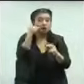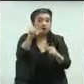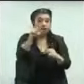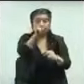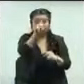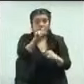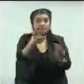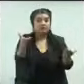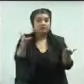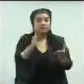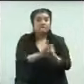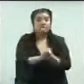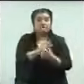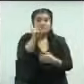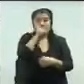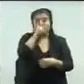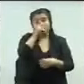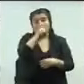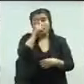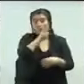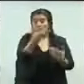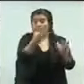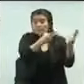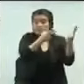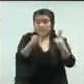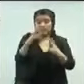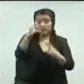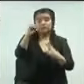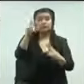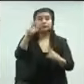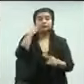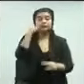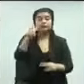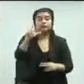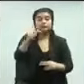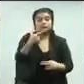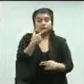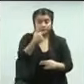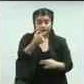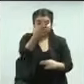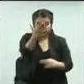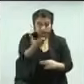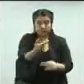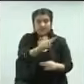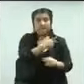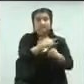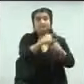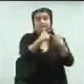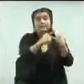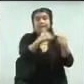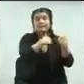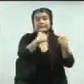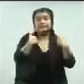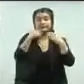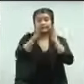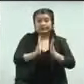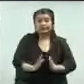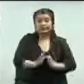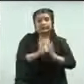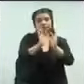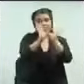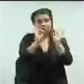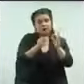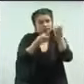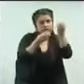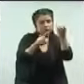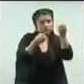No hay. No viene el de Covial. Entonces lo voy a decir a usted, viceministro. Como le digo, es de manera